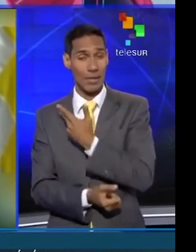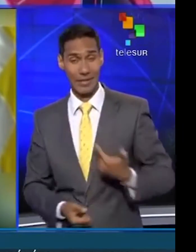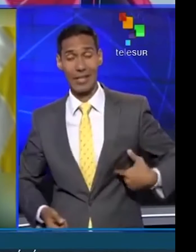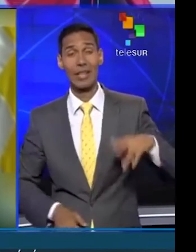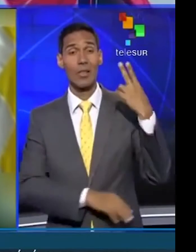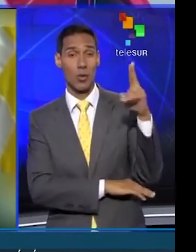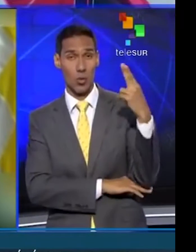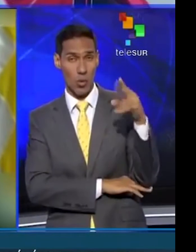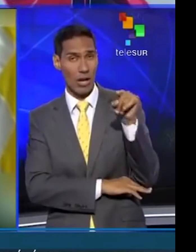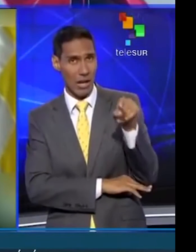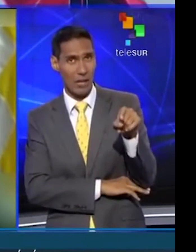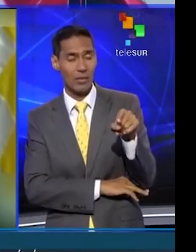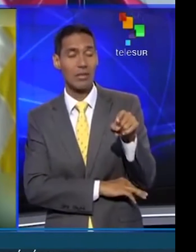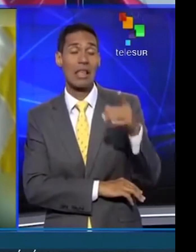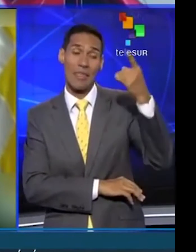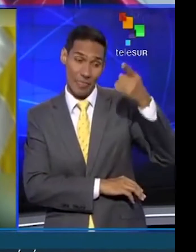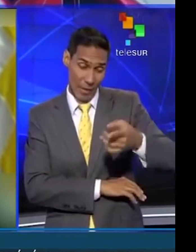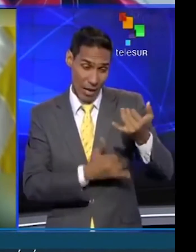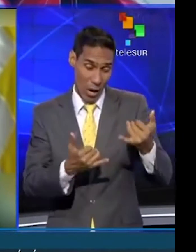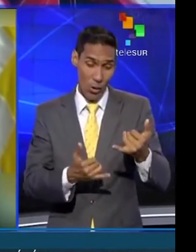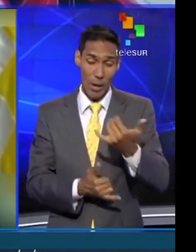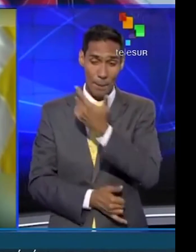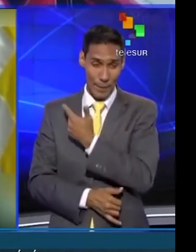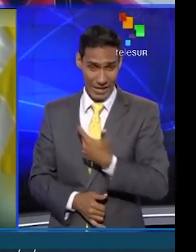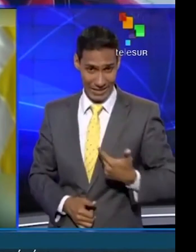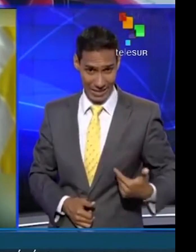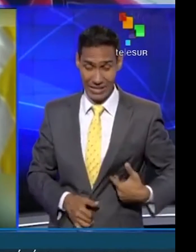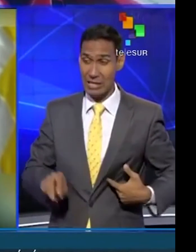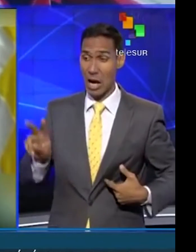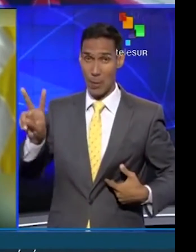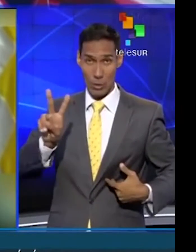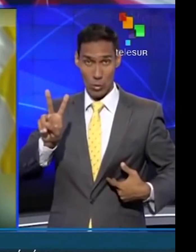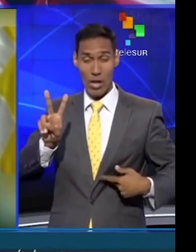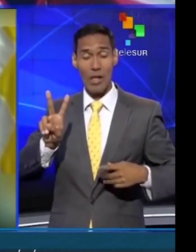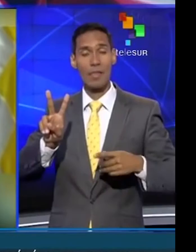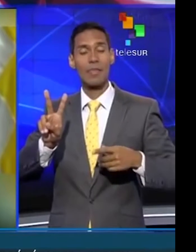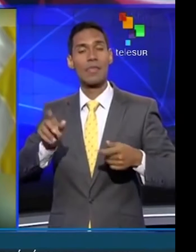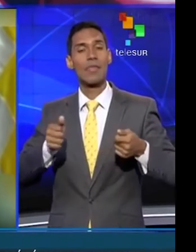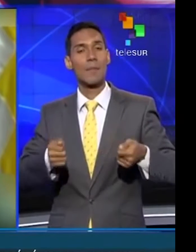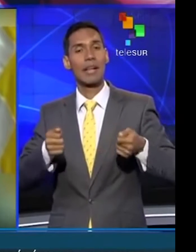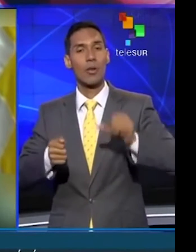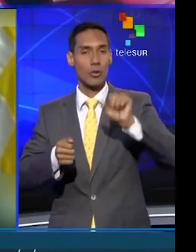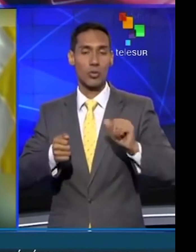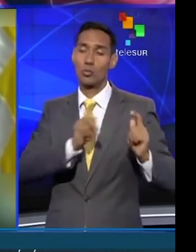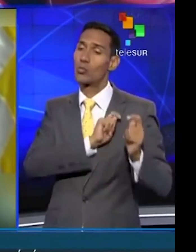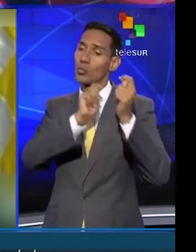Uruguay tiene que entregar la presidencia pro tempore a Venezuela, hermano Maduro.